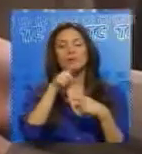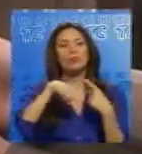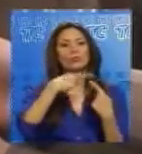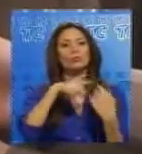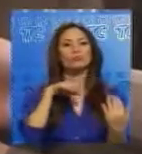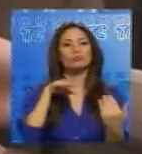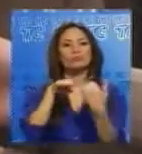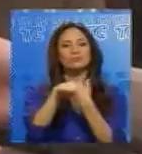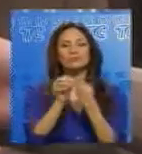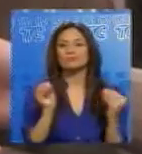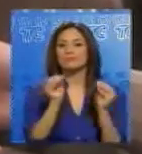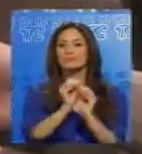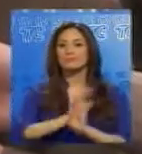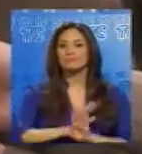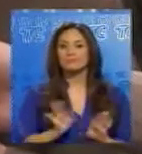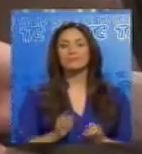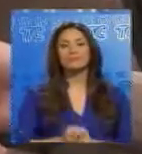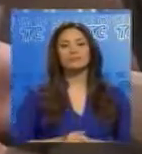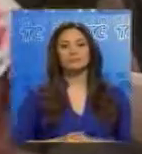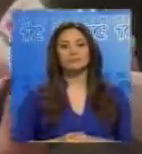vuelta desde santo domingo